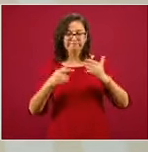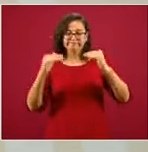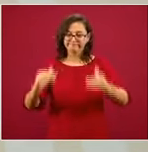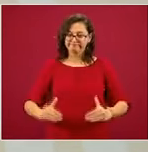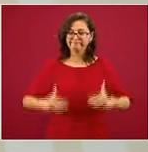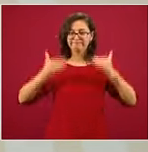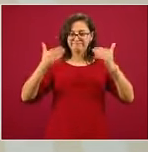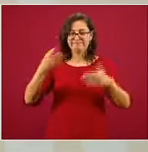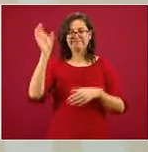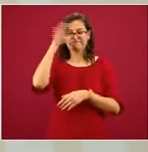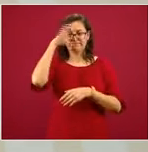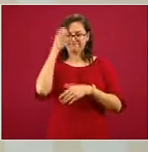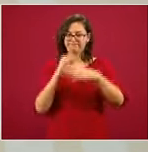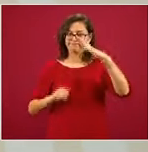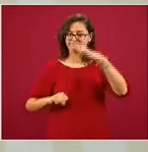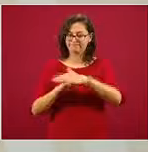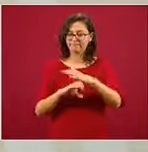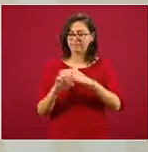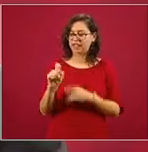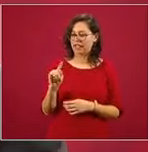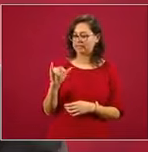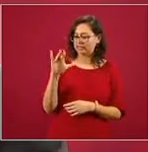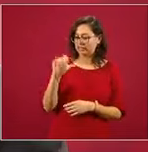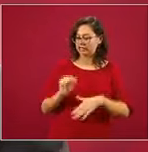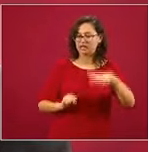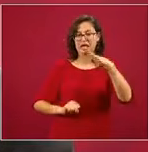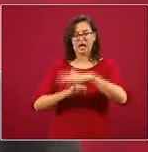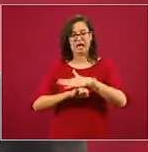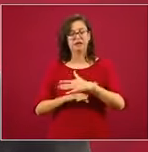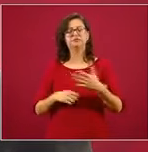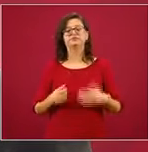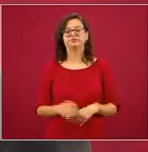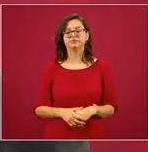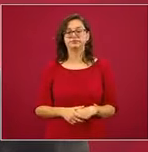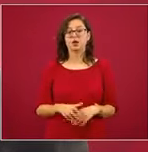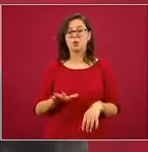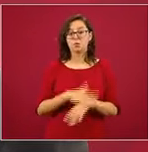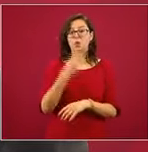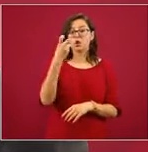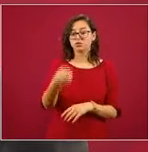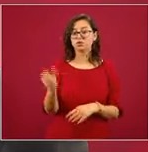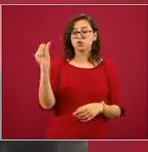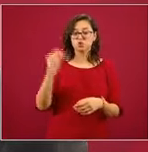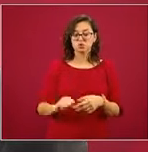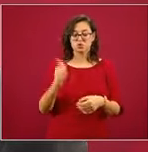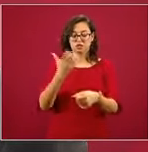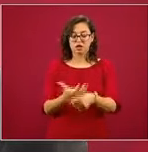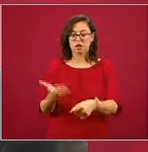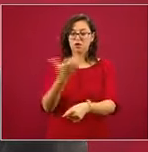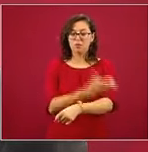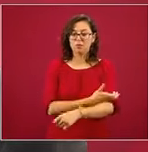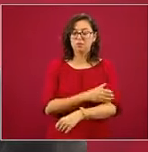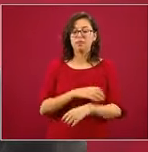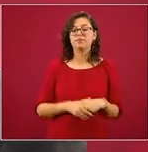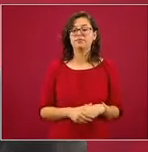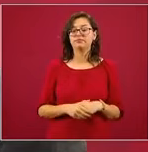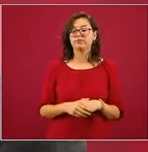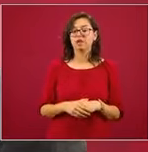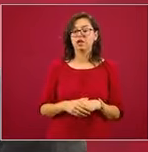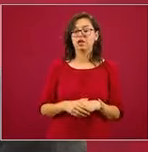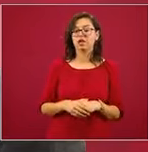de la ciencia y de la ética. Entonces, por esta razón, nos acompaña nuestra colega, la doctora